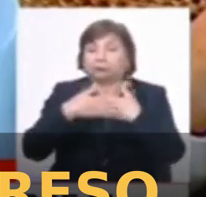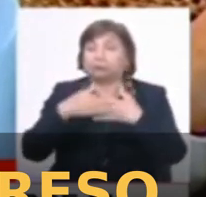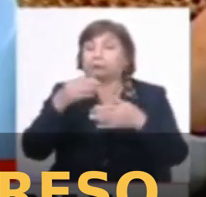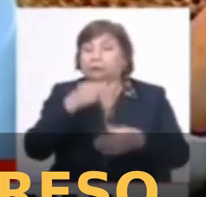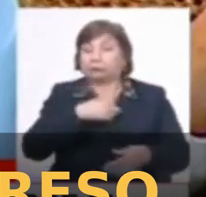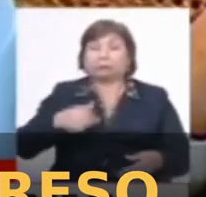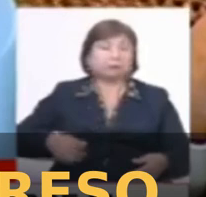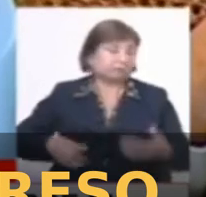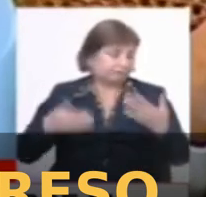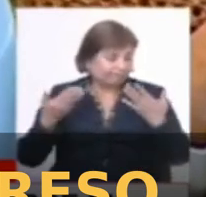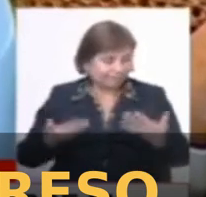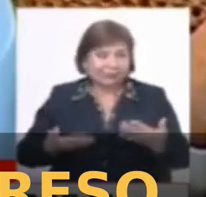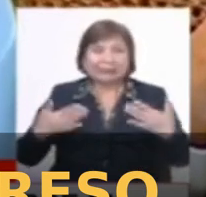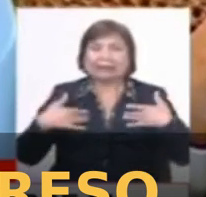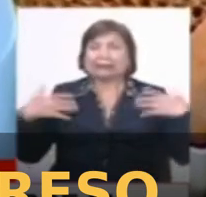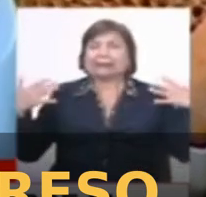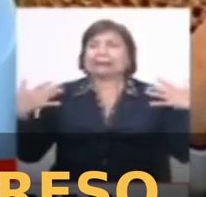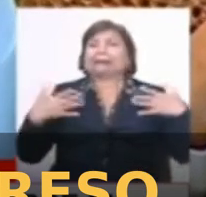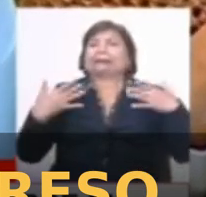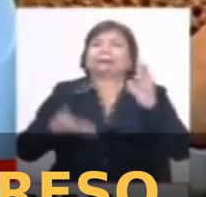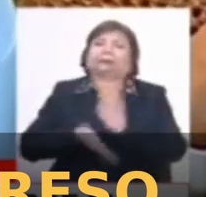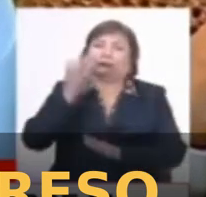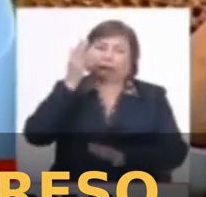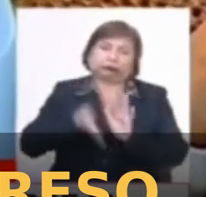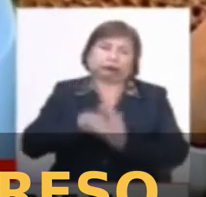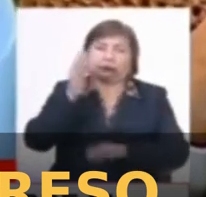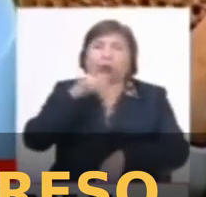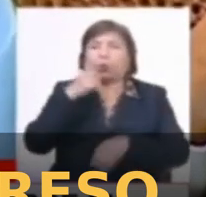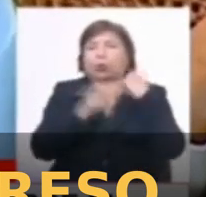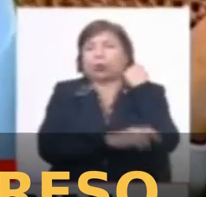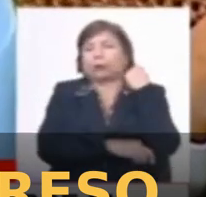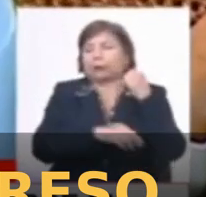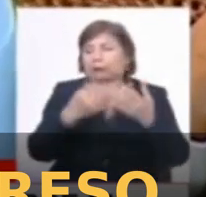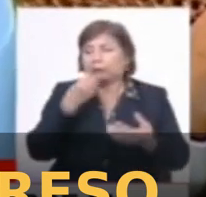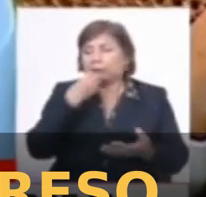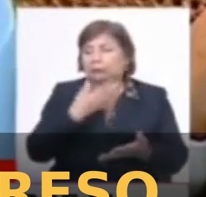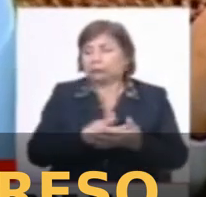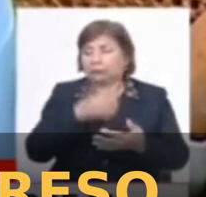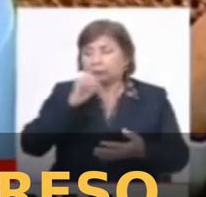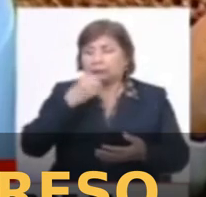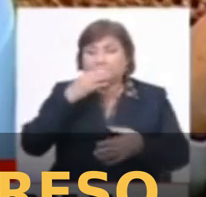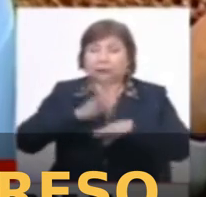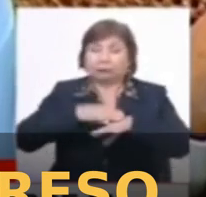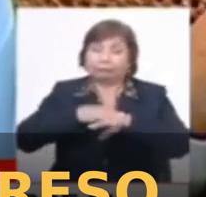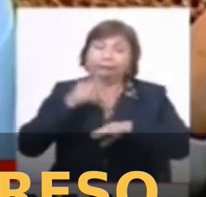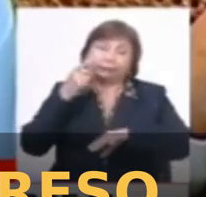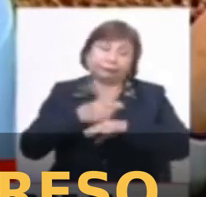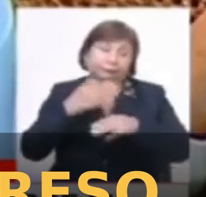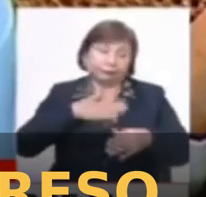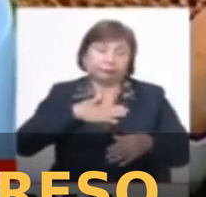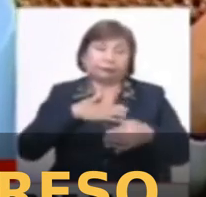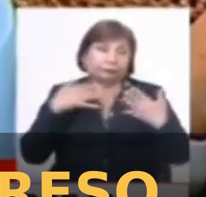presidente, obviamente tenía miedo y querían mandarlo fuera del país. Para mí, el que lo mandaran fuera del país, claro que era una amenaza y una